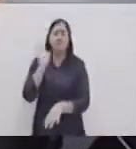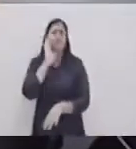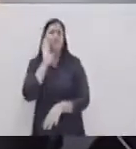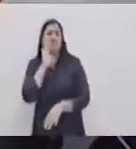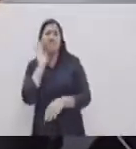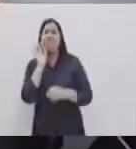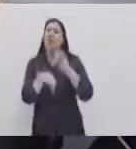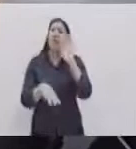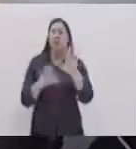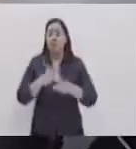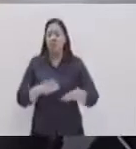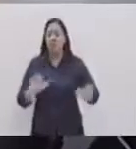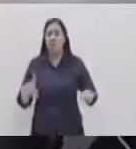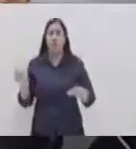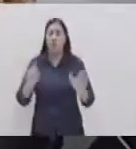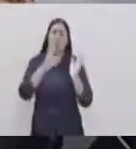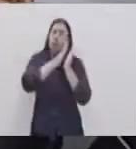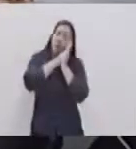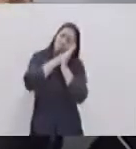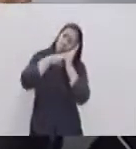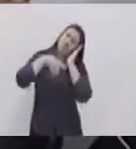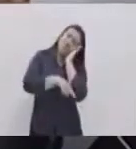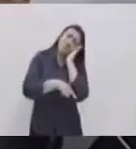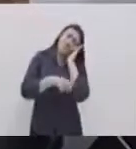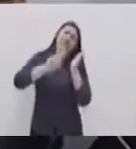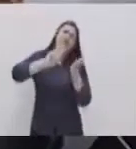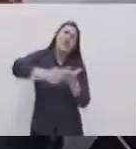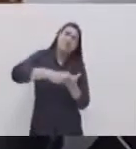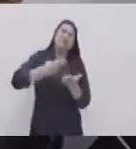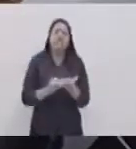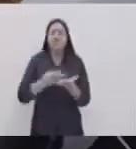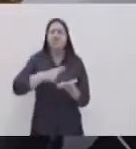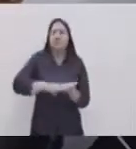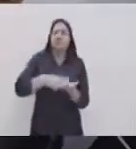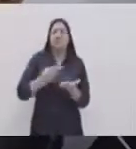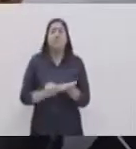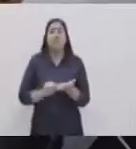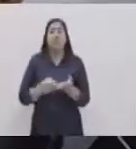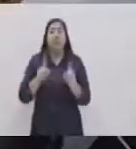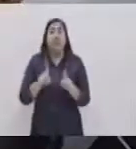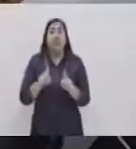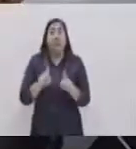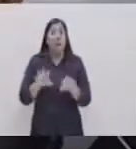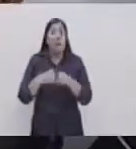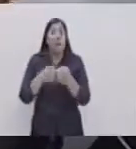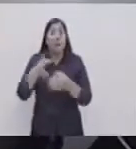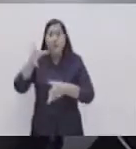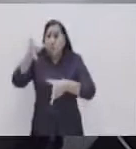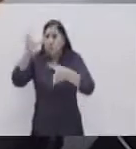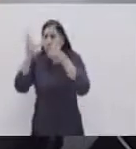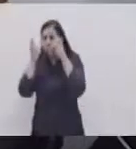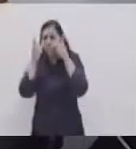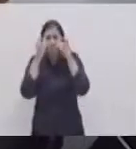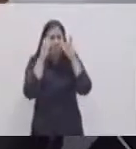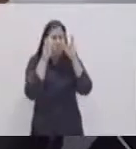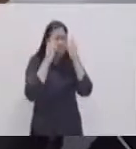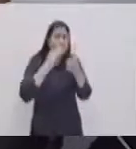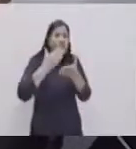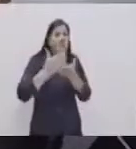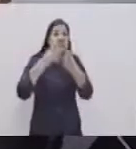bien, incluso la concentración para asimilar los contenidos y el proceso de aprendizaje